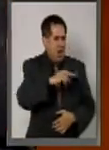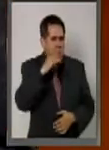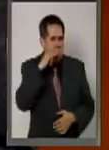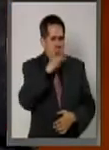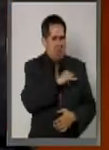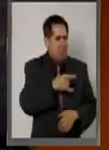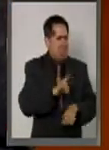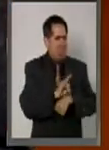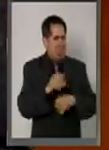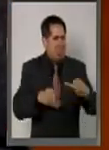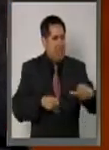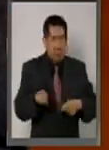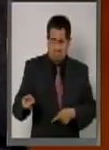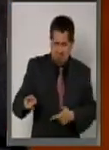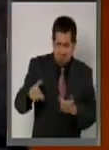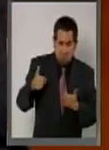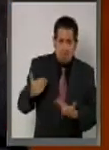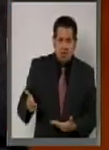teatro.